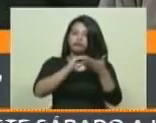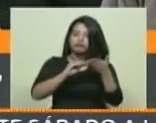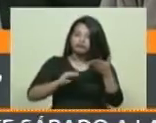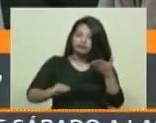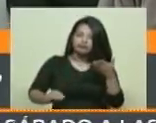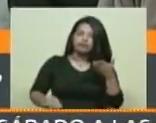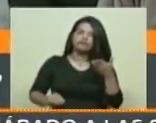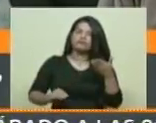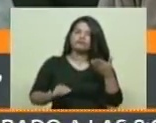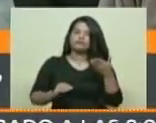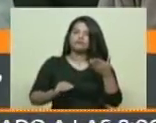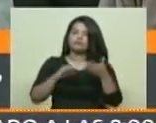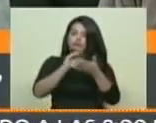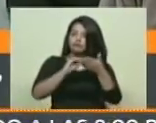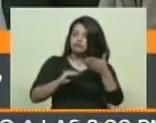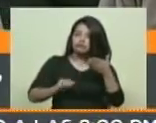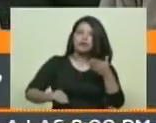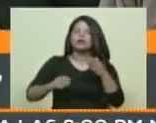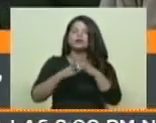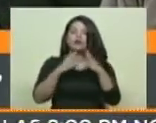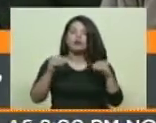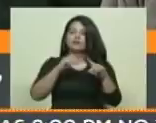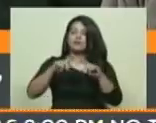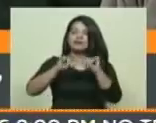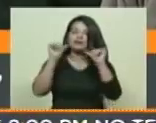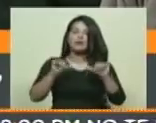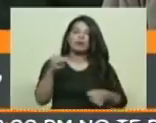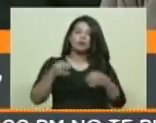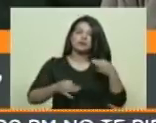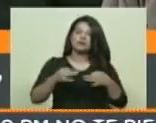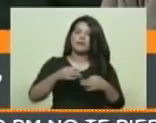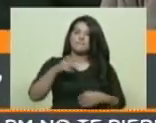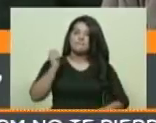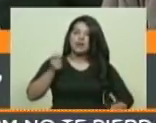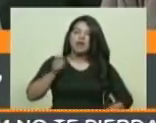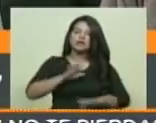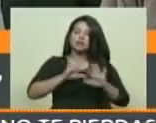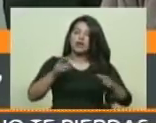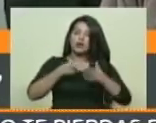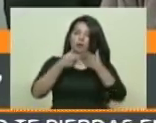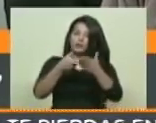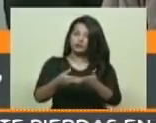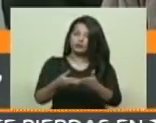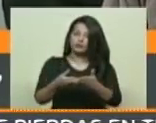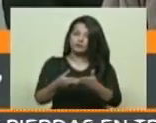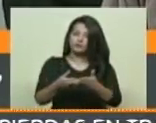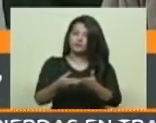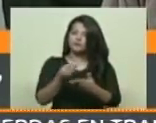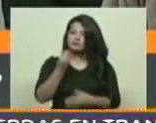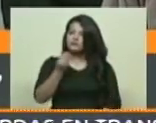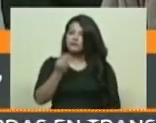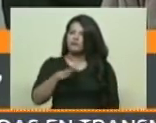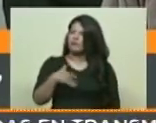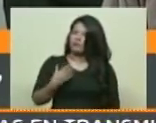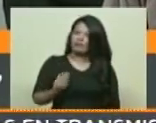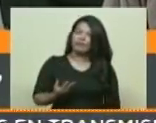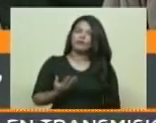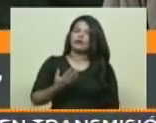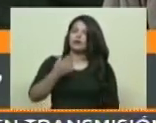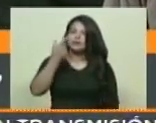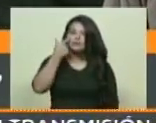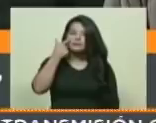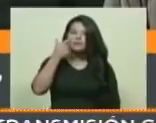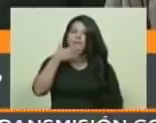diversos actores del sistema de justicia penal un conjunto de recomendaciones para exaltar el